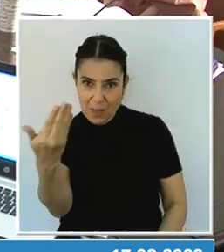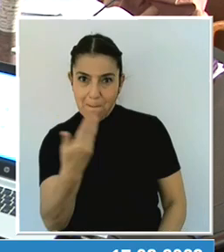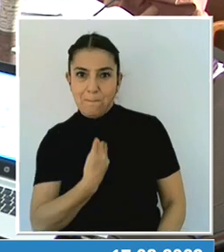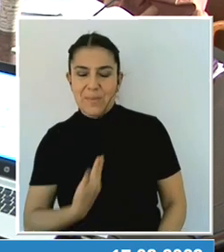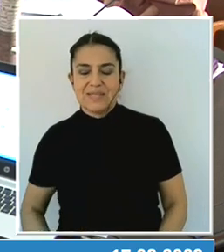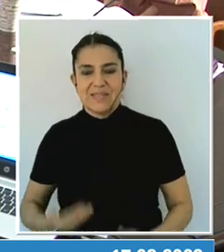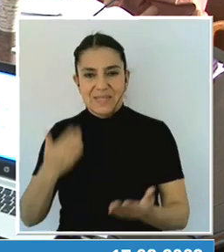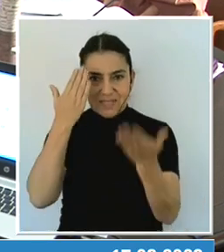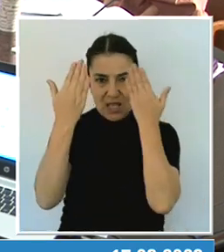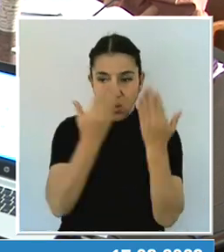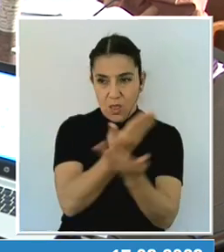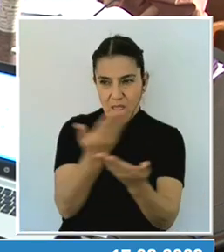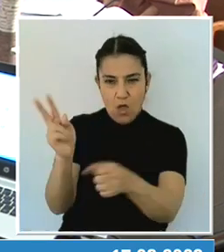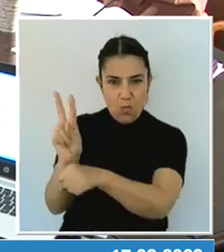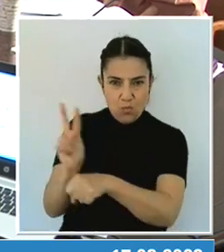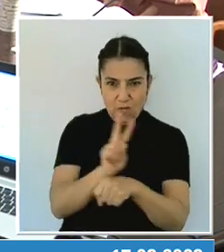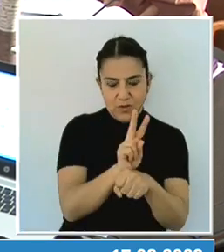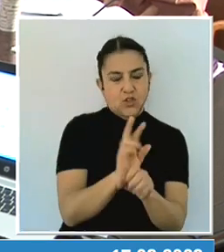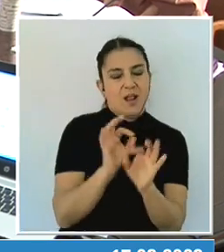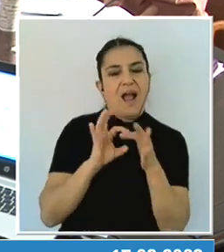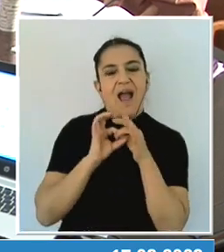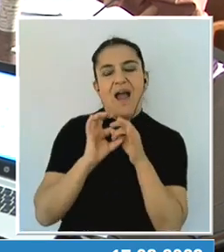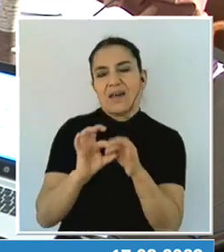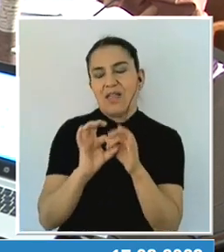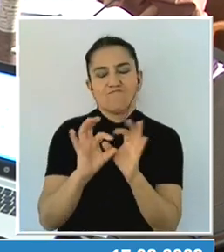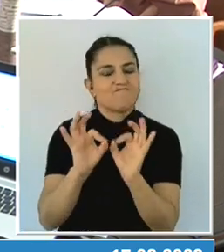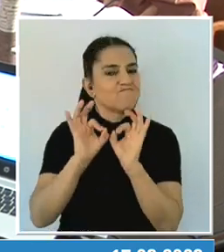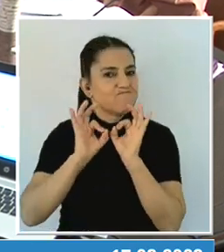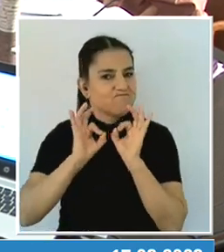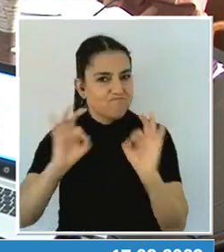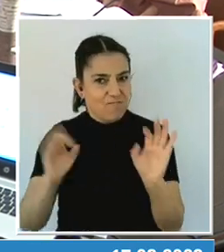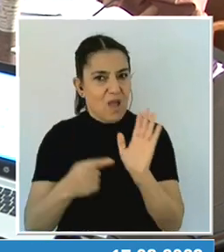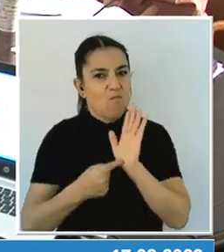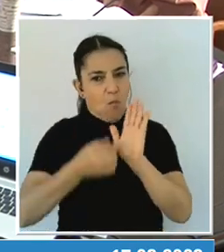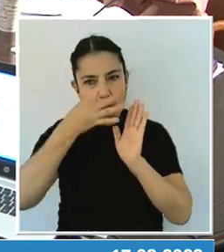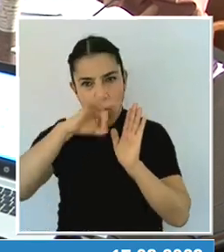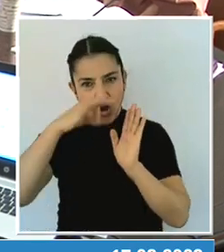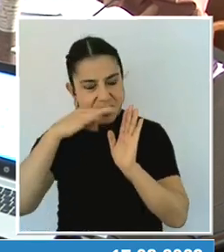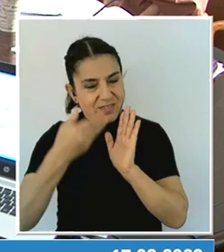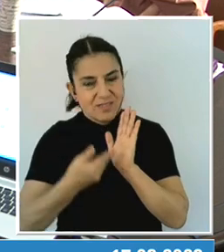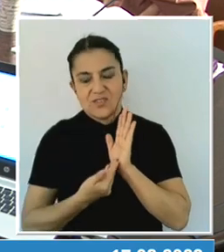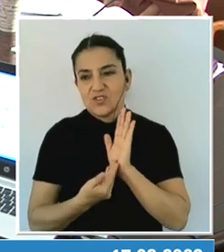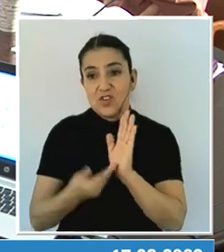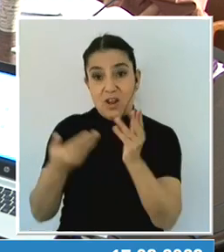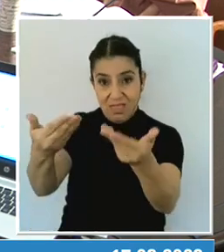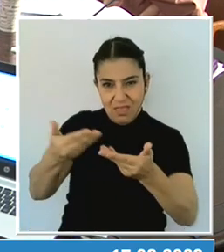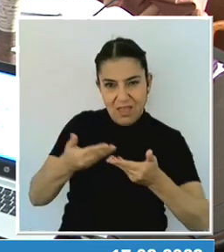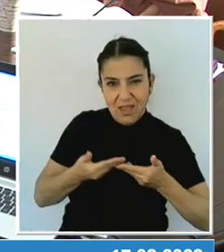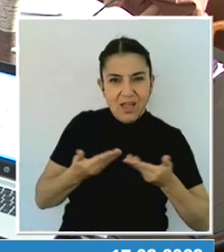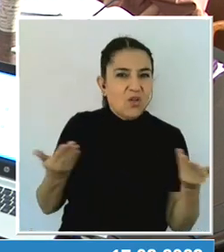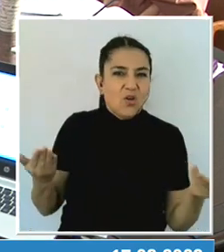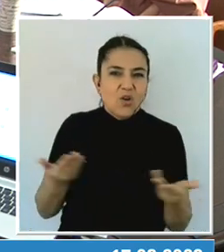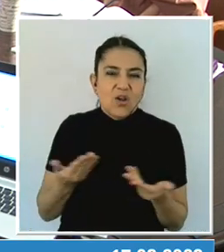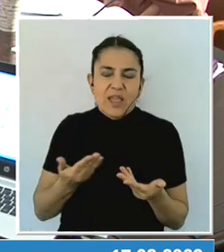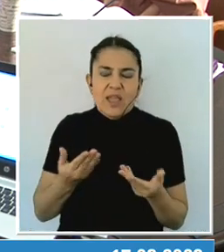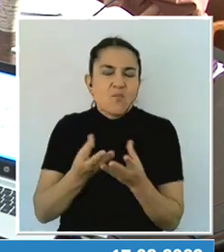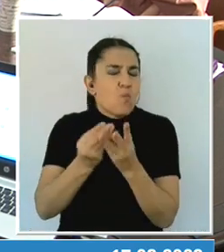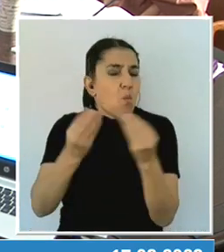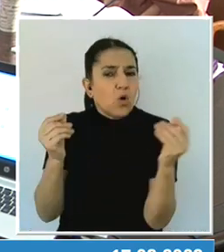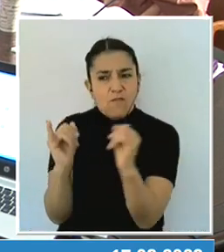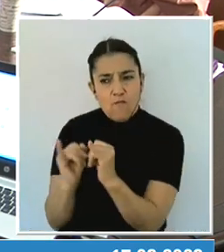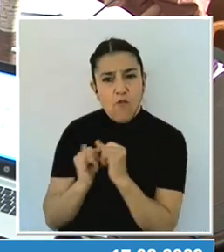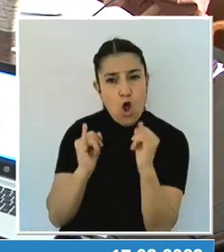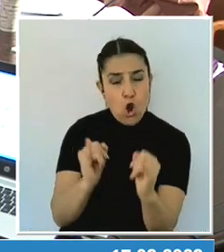profesores, agradecer sus extraordinarias exposiciones. Nos han entregado mucho material, muchos antecedentes para que